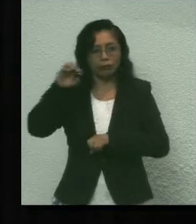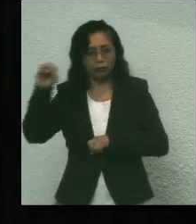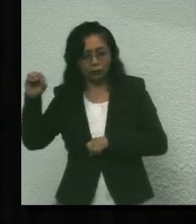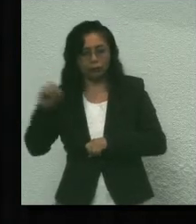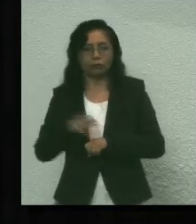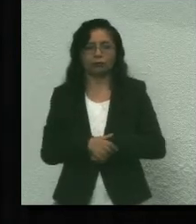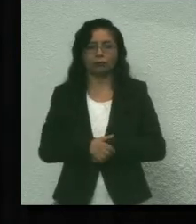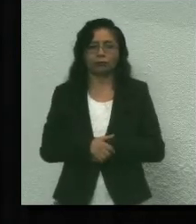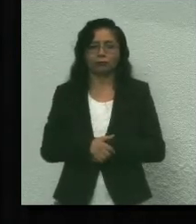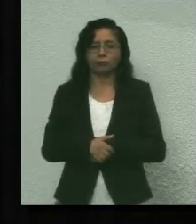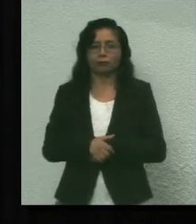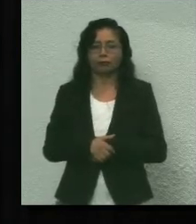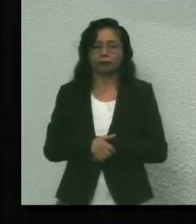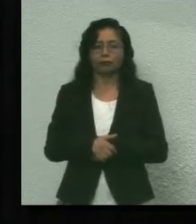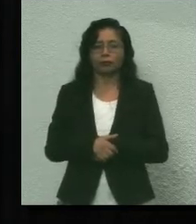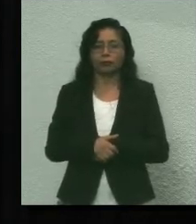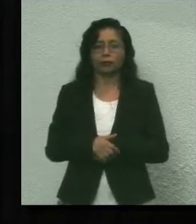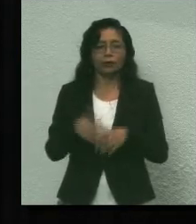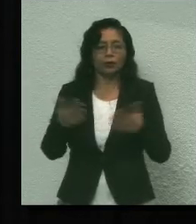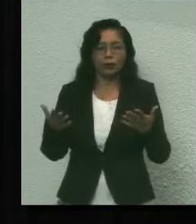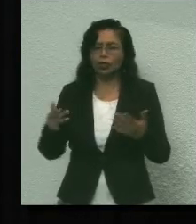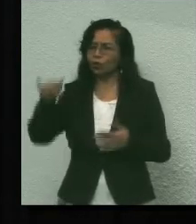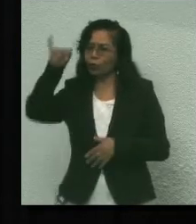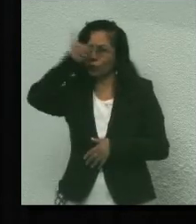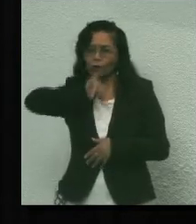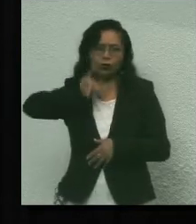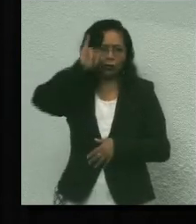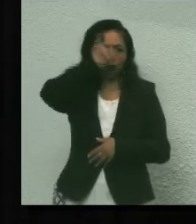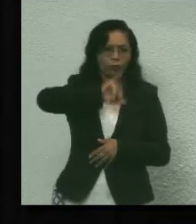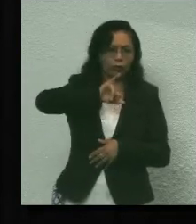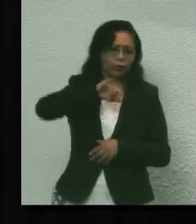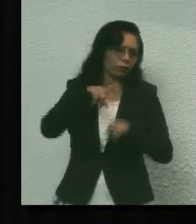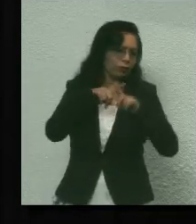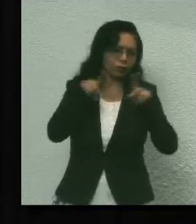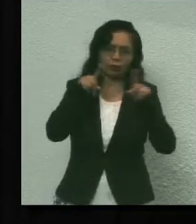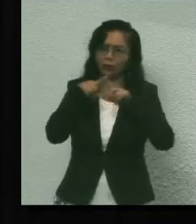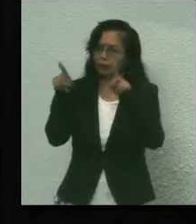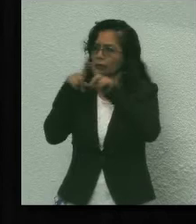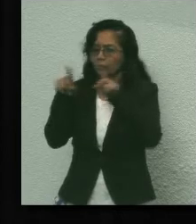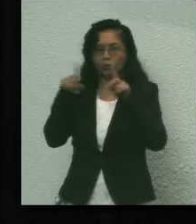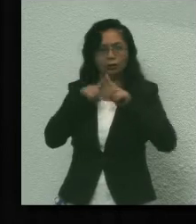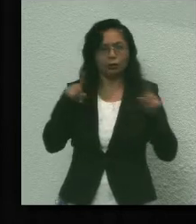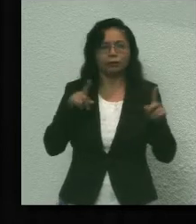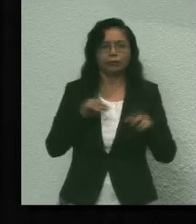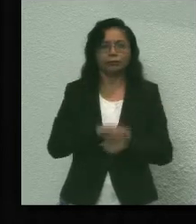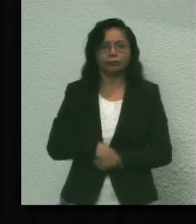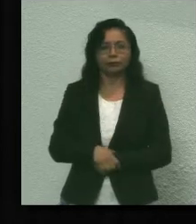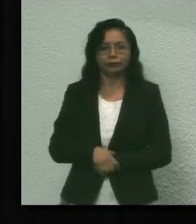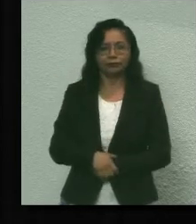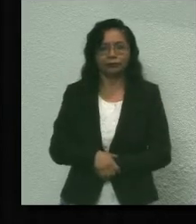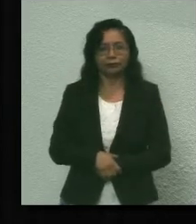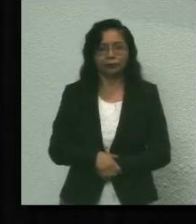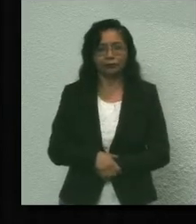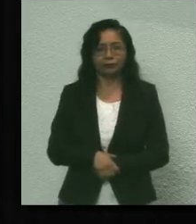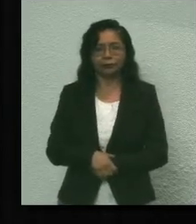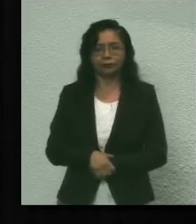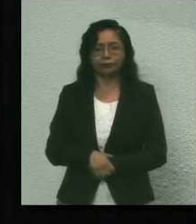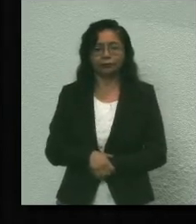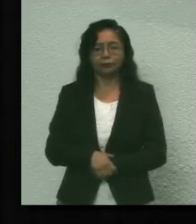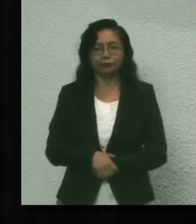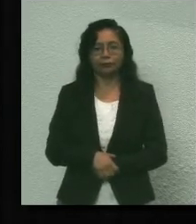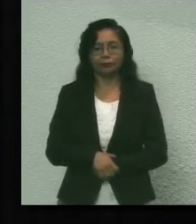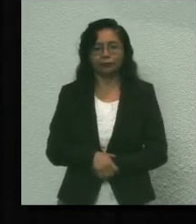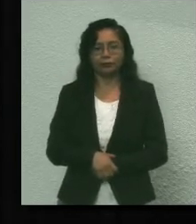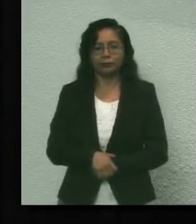y municipales así como de los representantes de diferentes órganos constitucionales autónomos